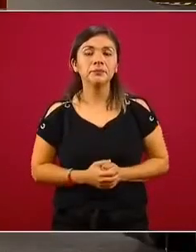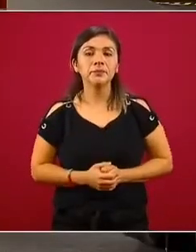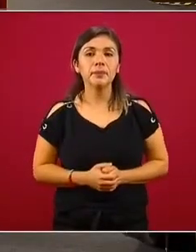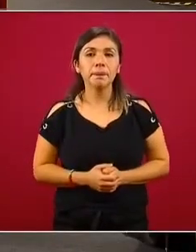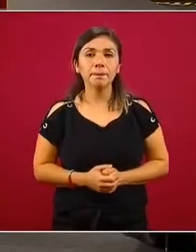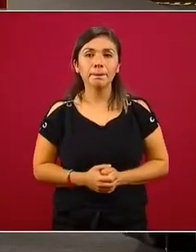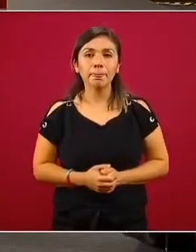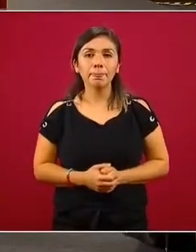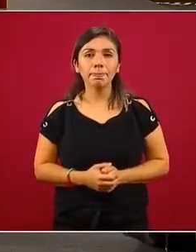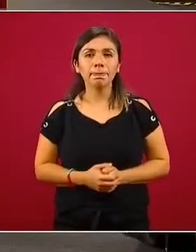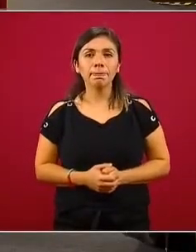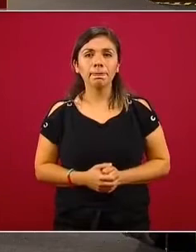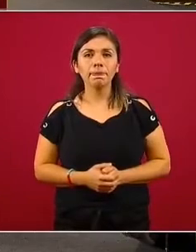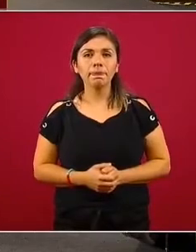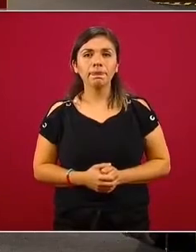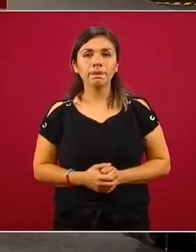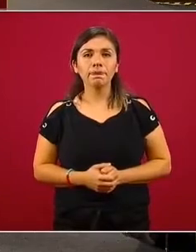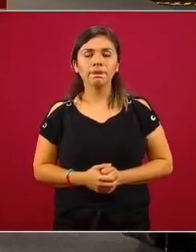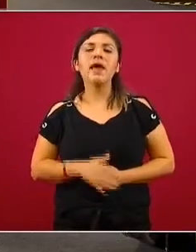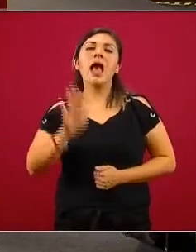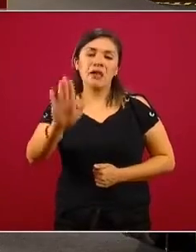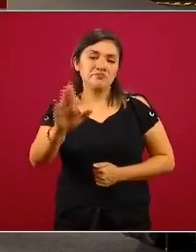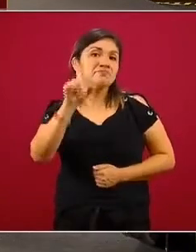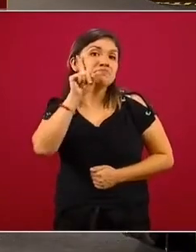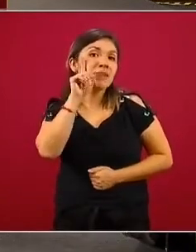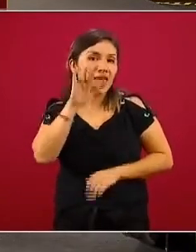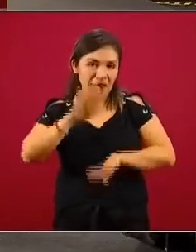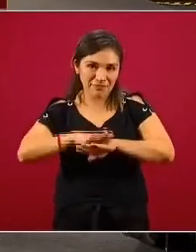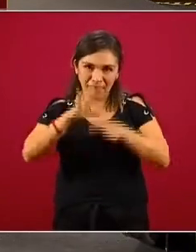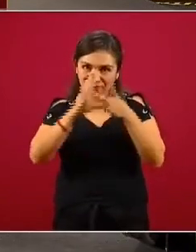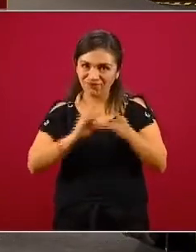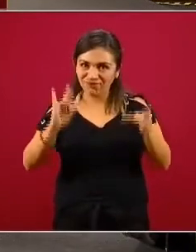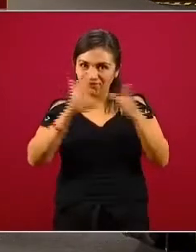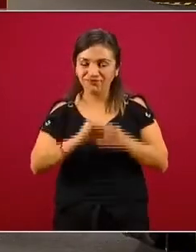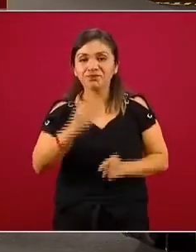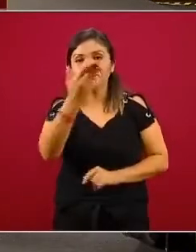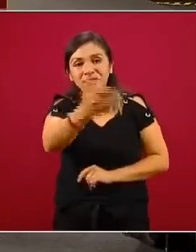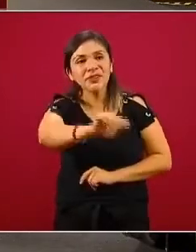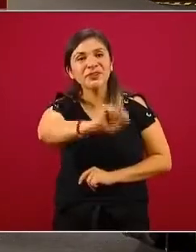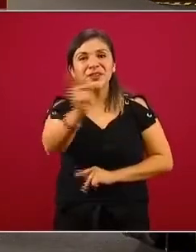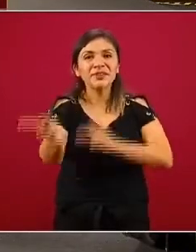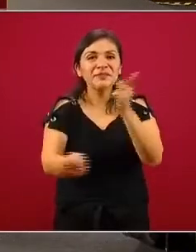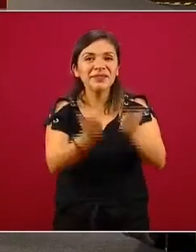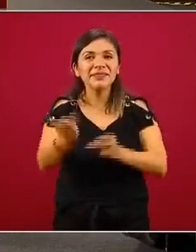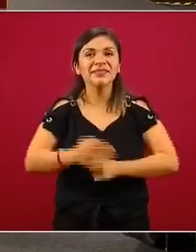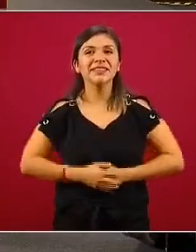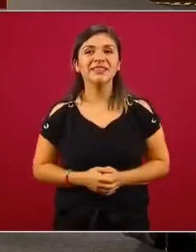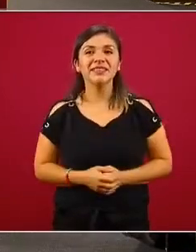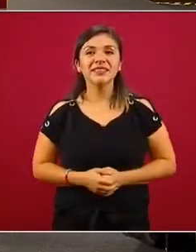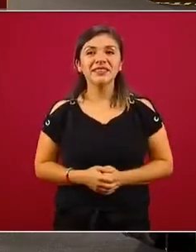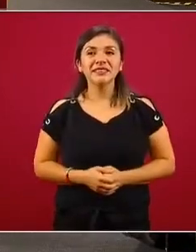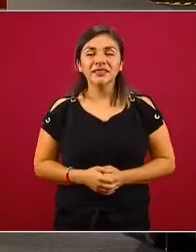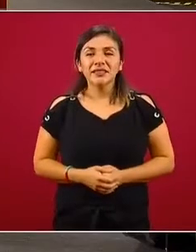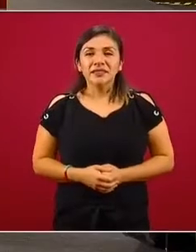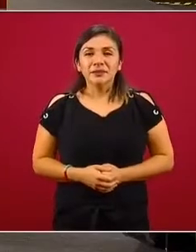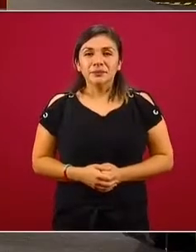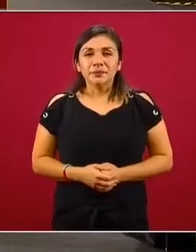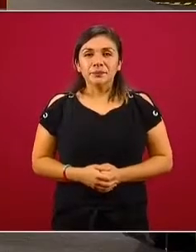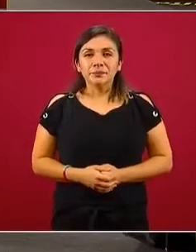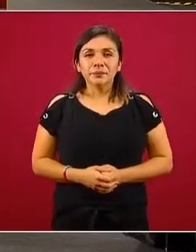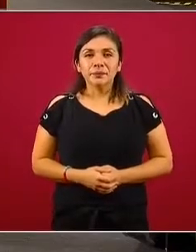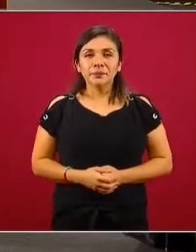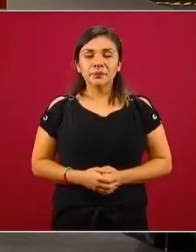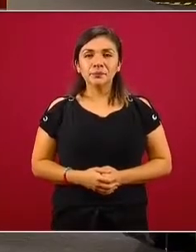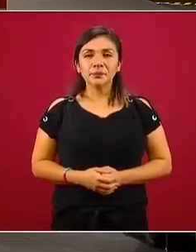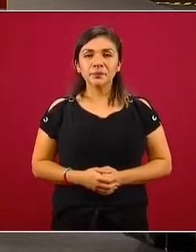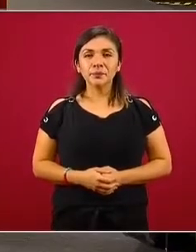¿Algunos ejemplos? Ya hablaremos mañana. Natalia Vitela, por favor, Araceli, y luego usted, y luego usted. Gracias,